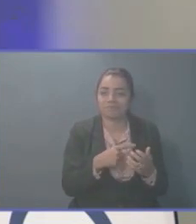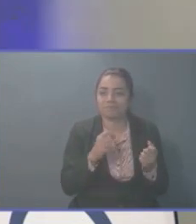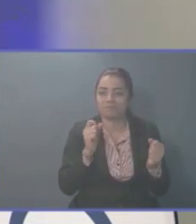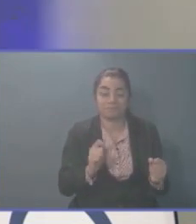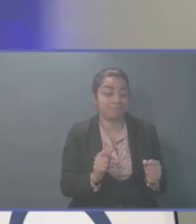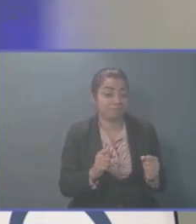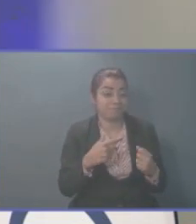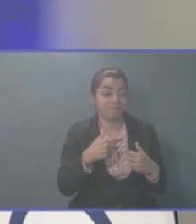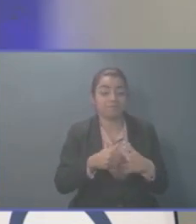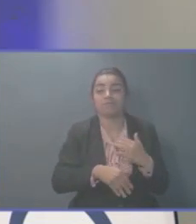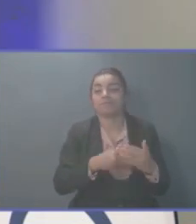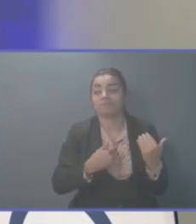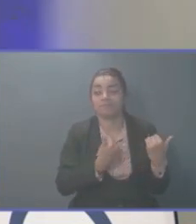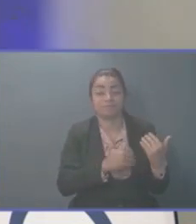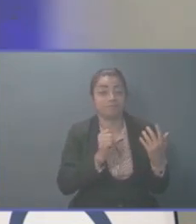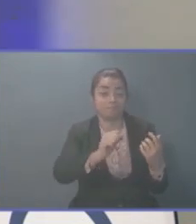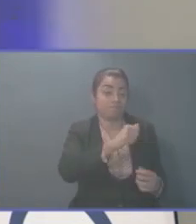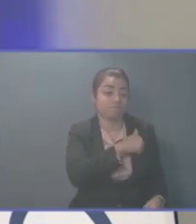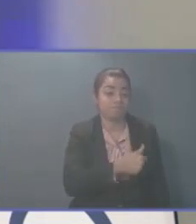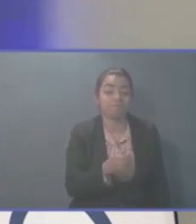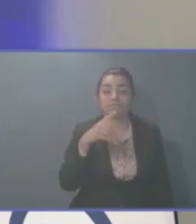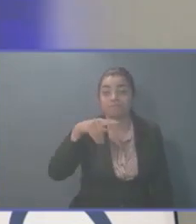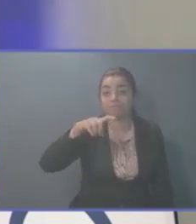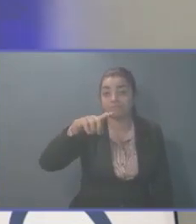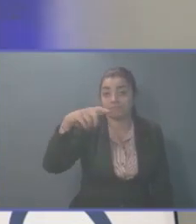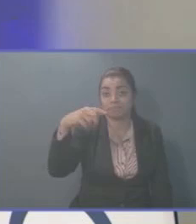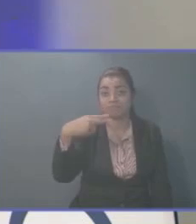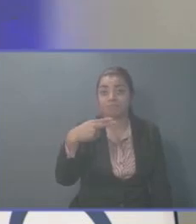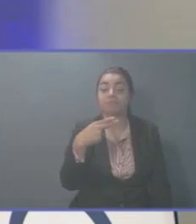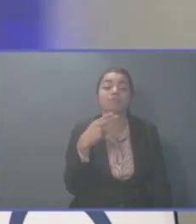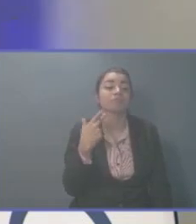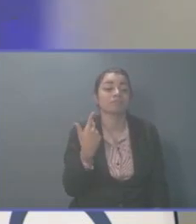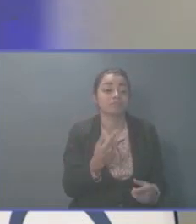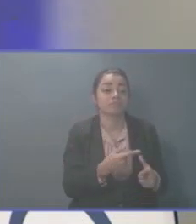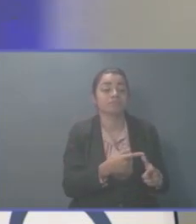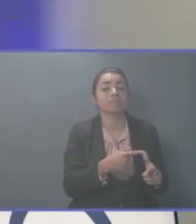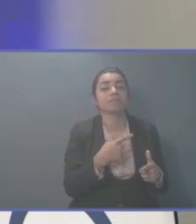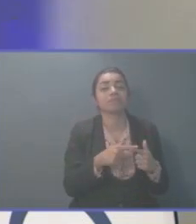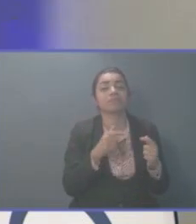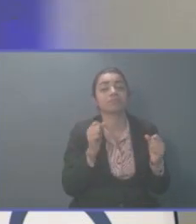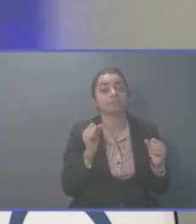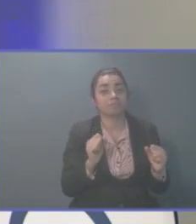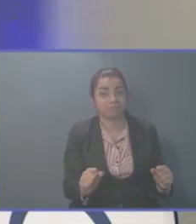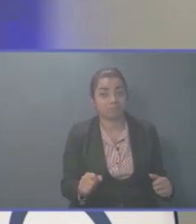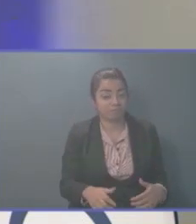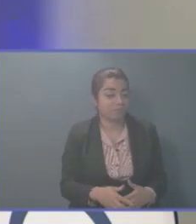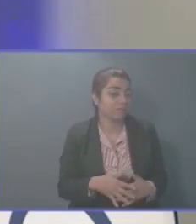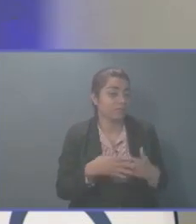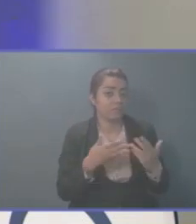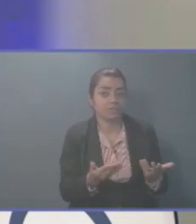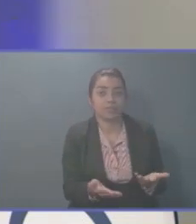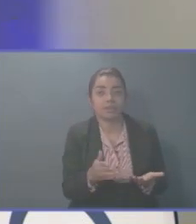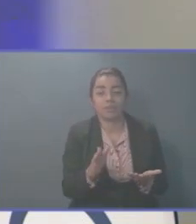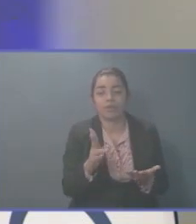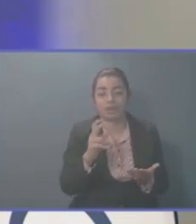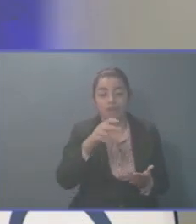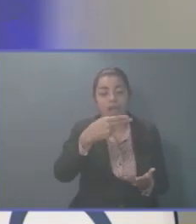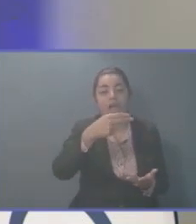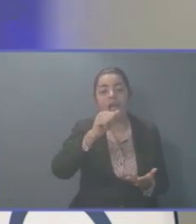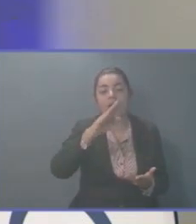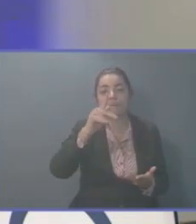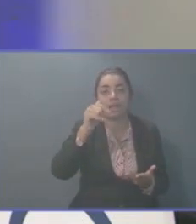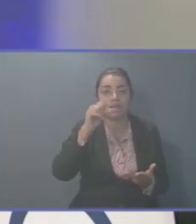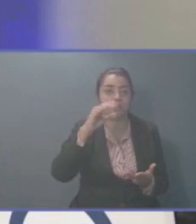tanto a la Procuraduría para la Defensa de los Derechos Humanos, se presentó un habeas corpus a través de la Sala de